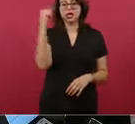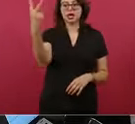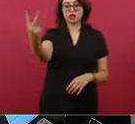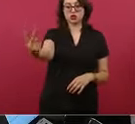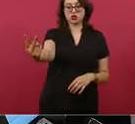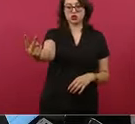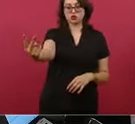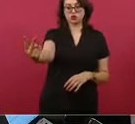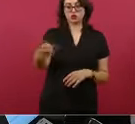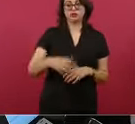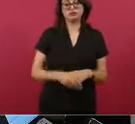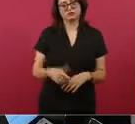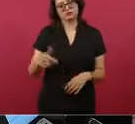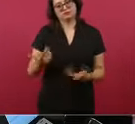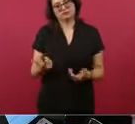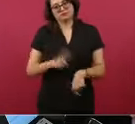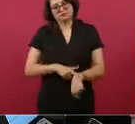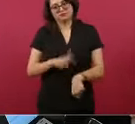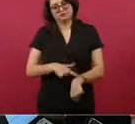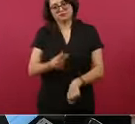Es que si no, no desayunamos.